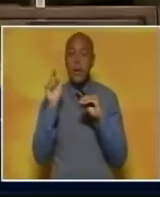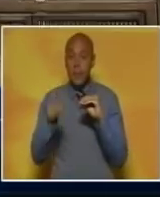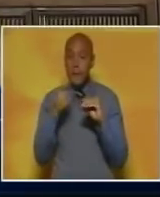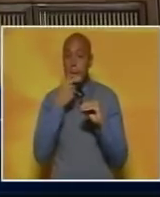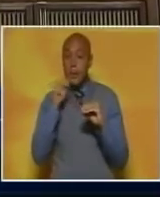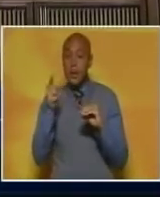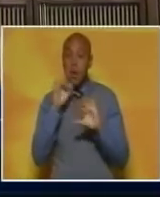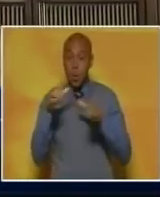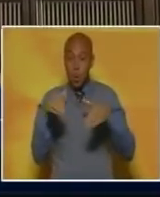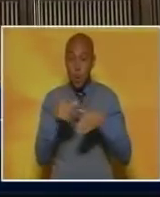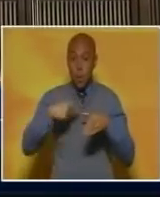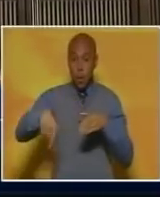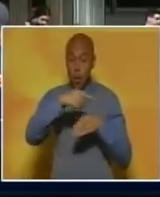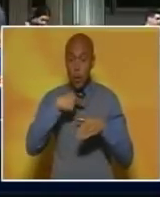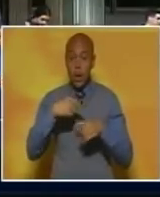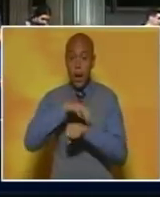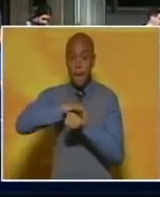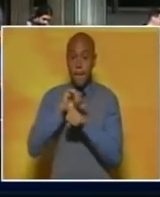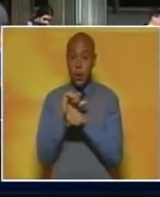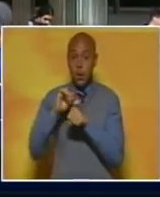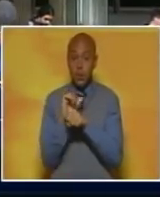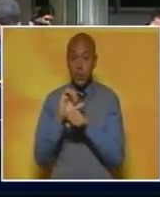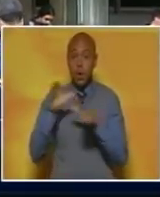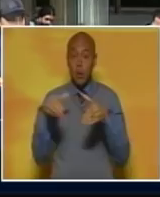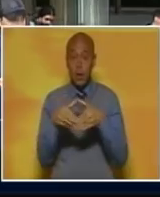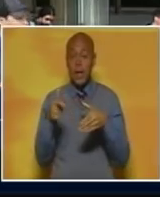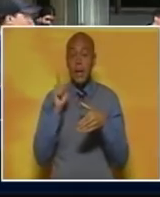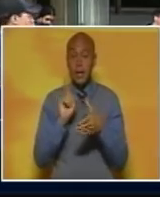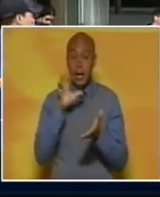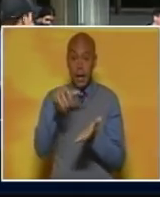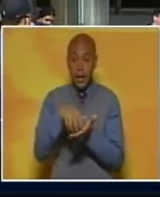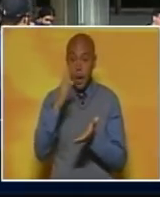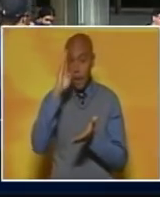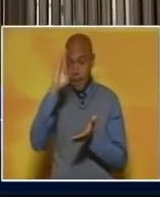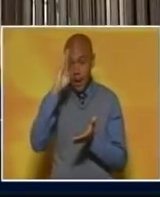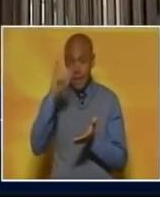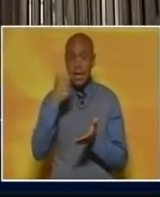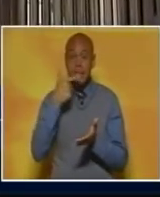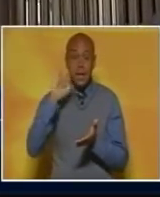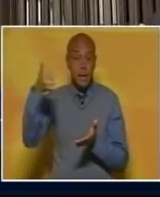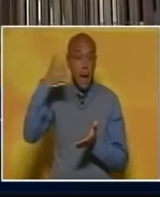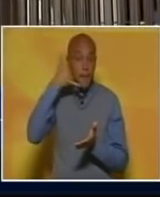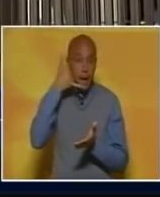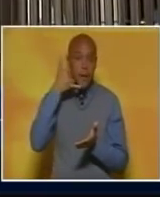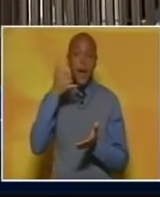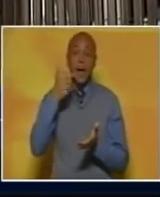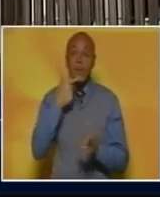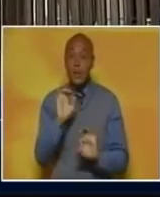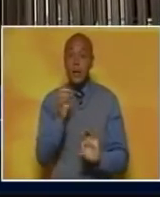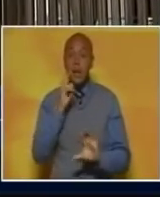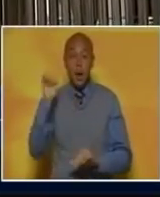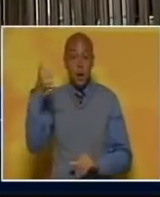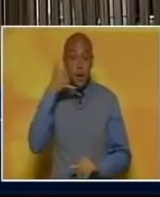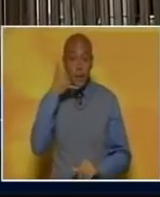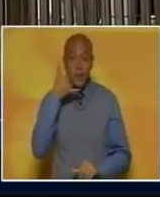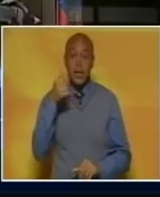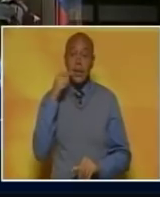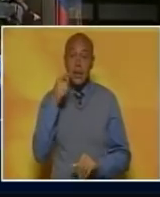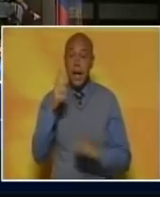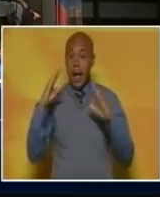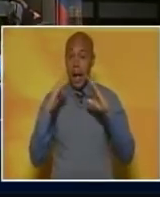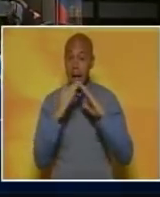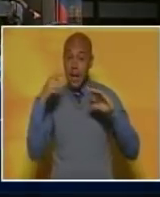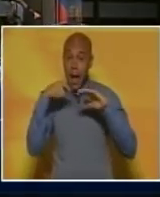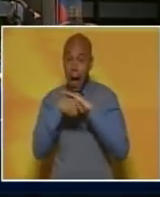que funcionarios de la Coordinación Policial de Pedraza en el estado Barinas recibieron una llamada telefónica en la cual indicaron que en el interior de